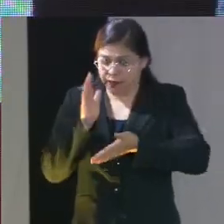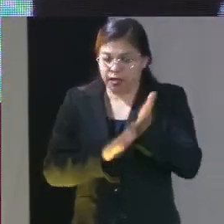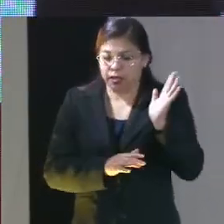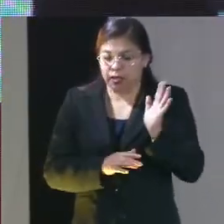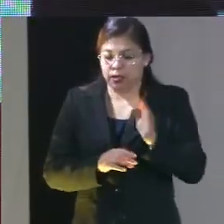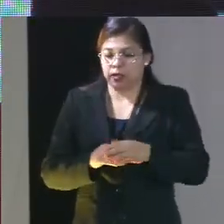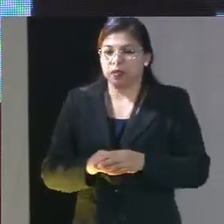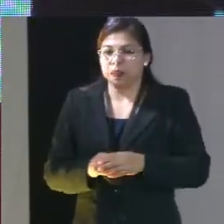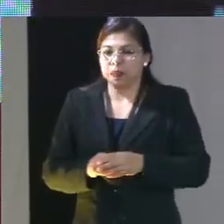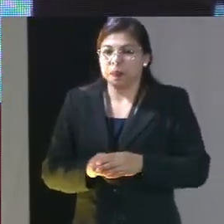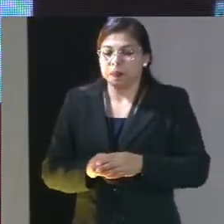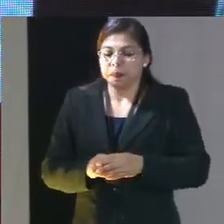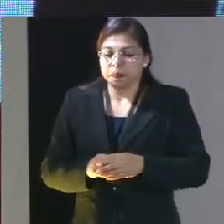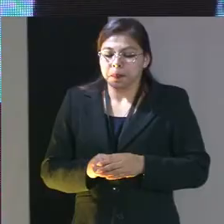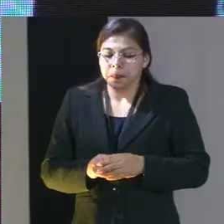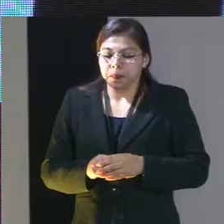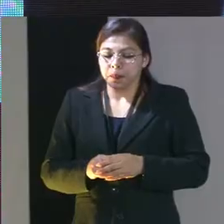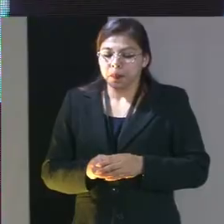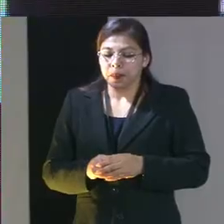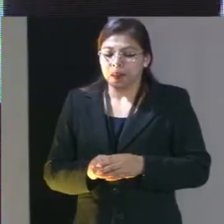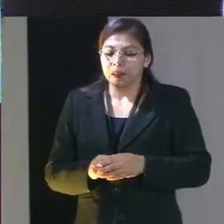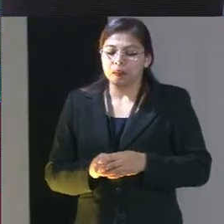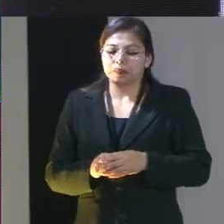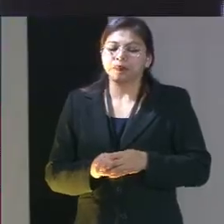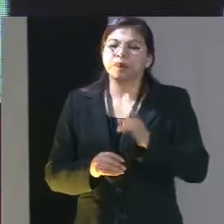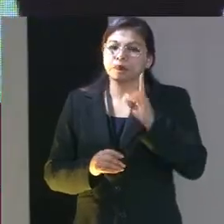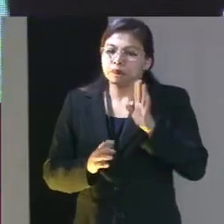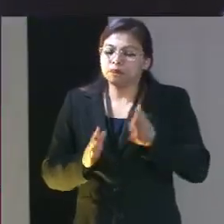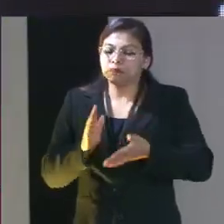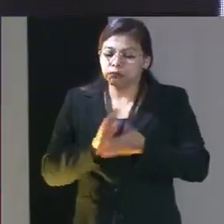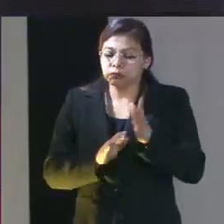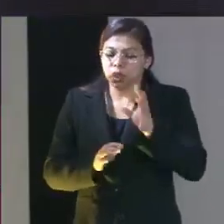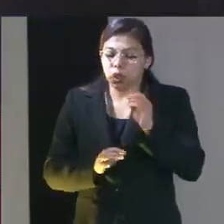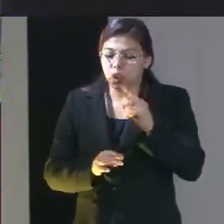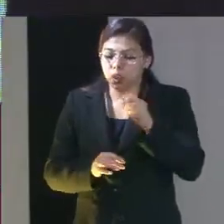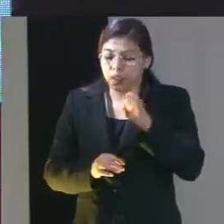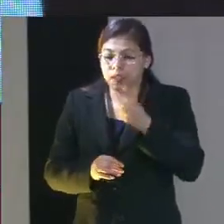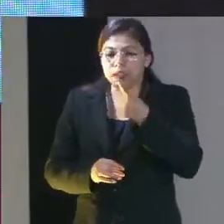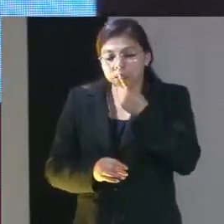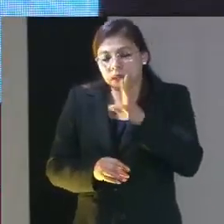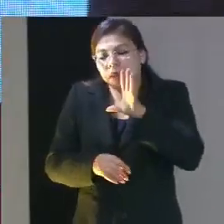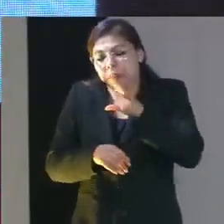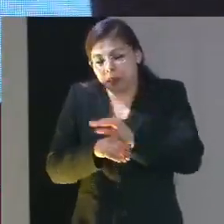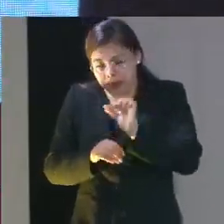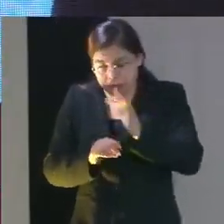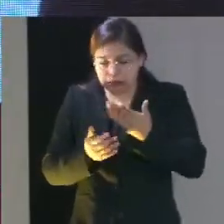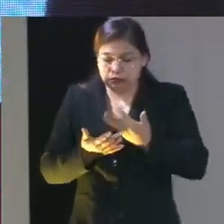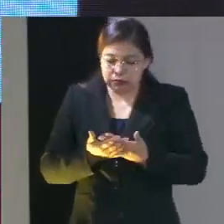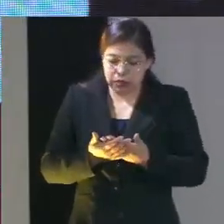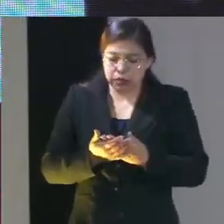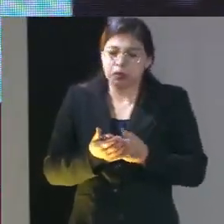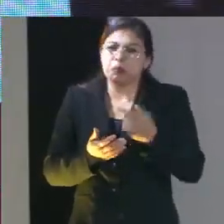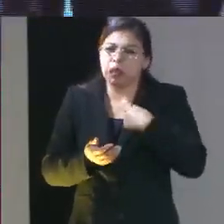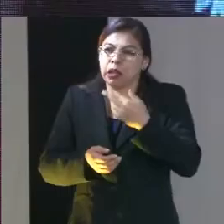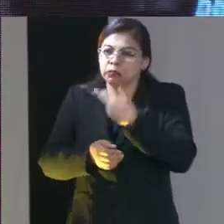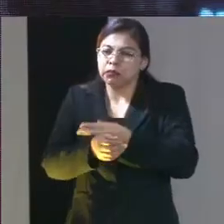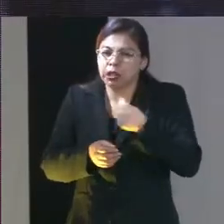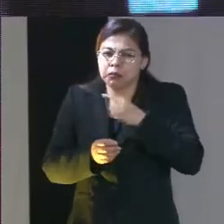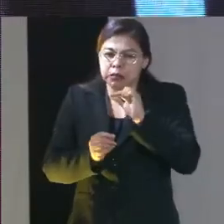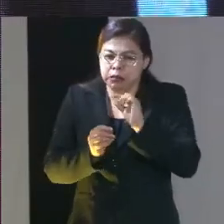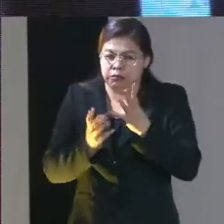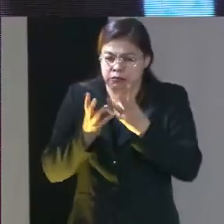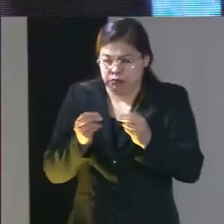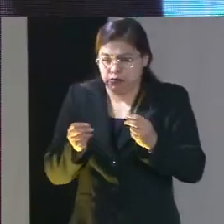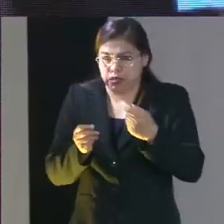a amenazarlo. Entonces llega Pánfilo de Narváez y Cortés le pide permiso de, no, espera, me deja, resuelvo eso y ya nos